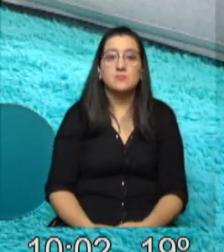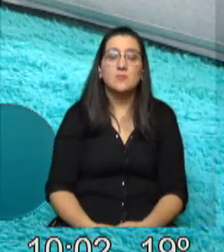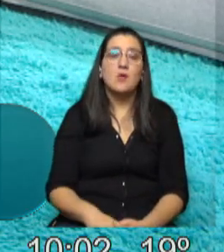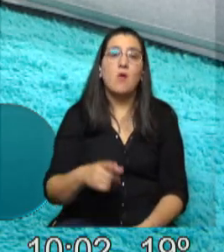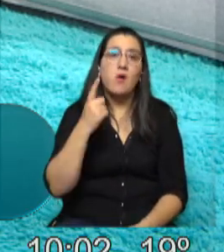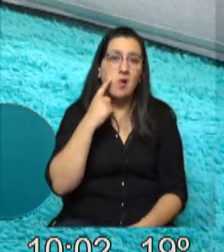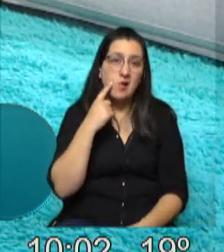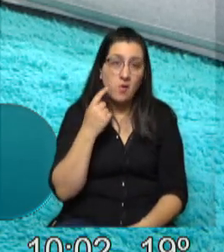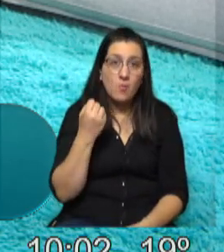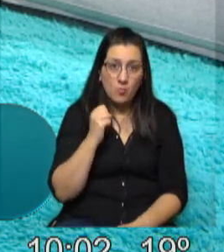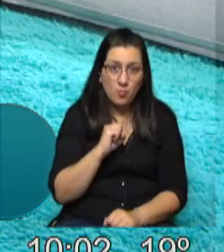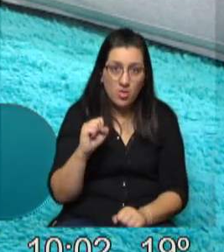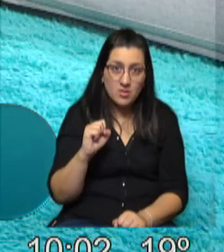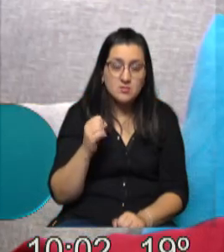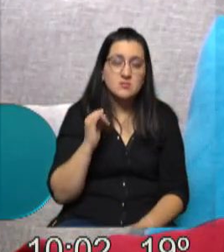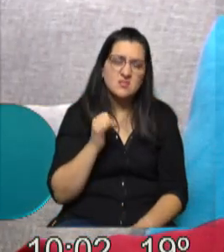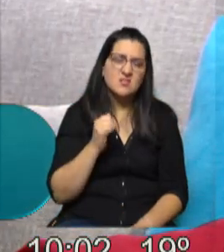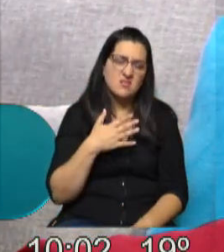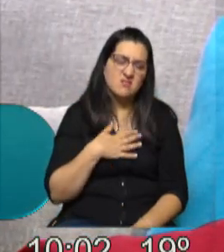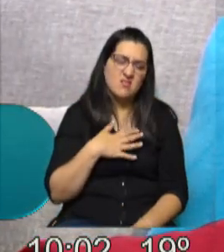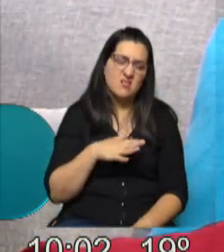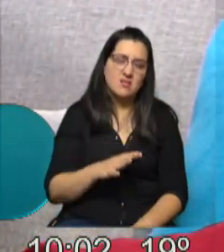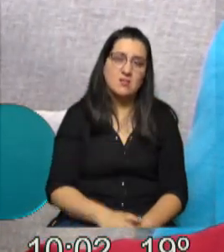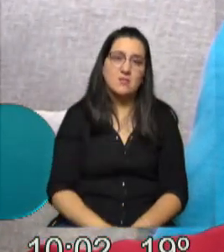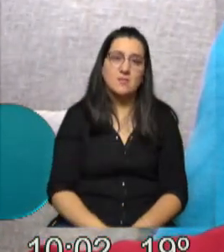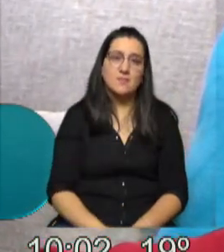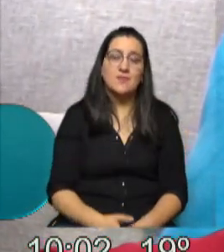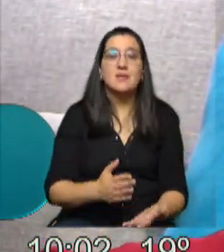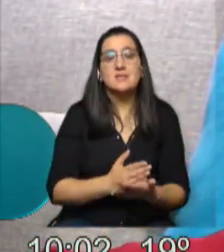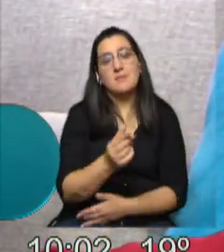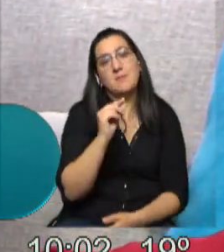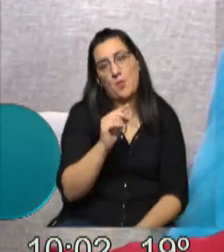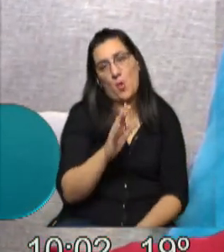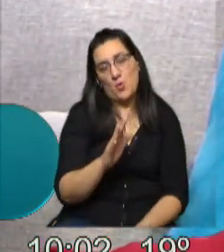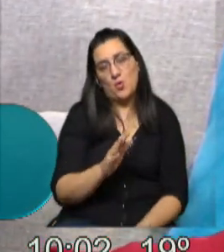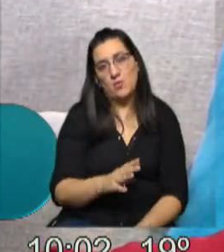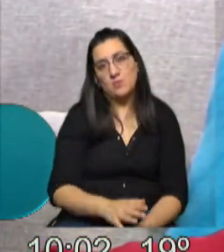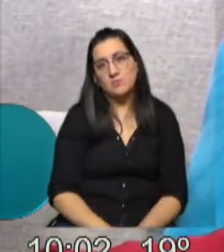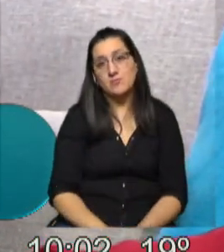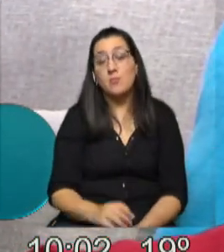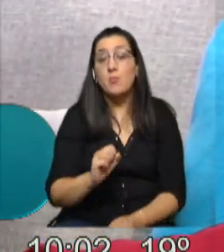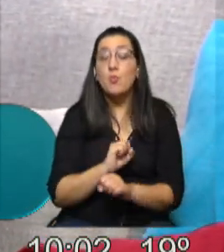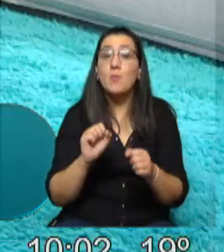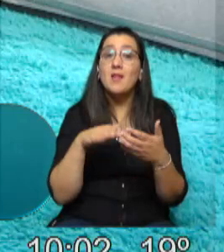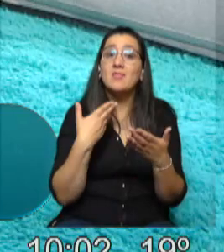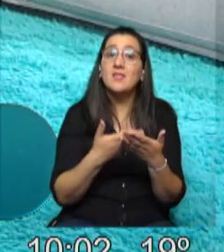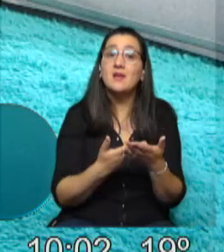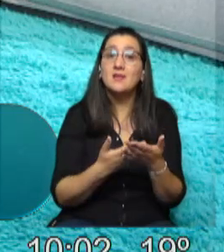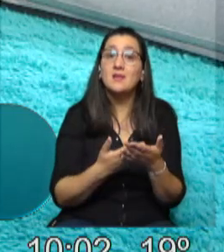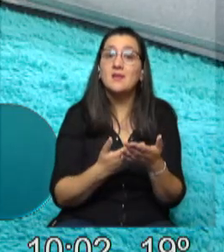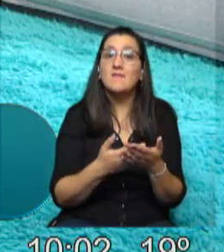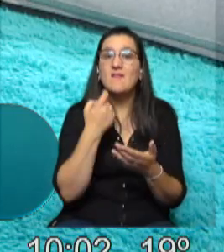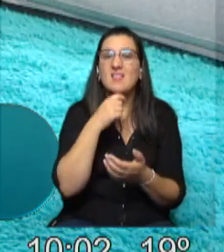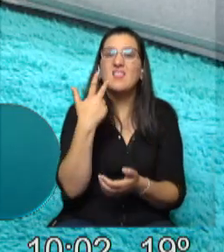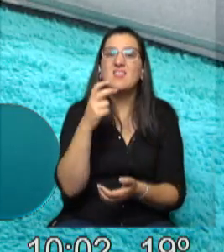pueden. Pueden. No, en eso anda tranquilo, siempre en su justa medida. Sí. ¿Puedo plantearte ya? Nos deben de quedar 30